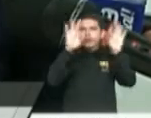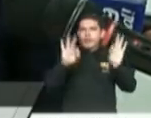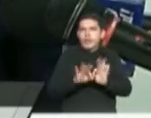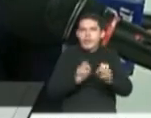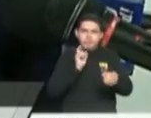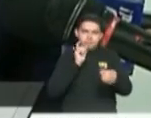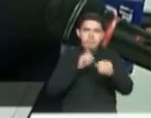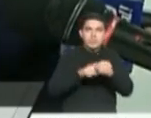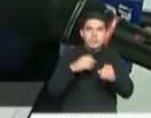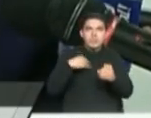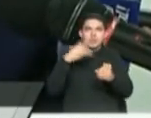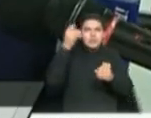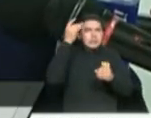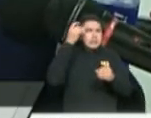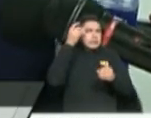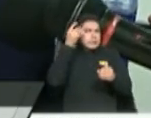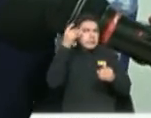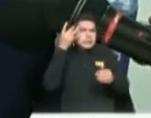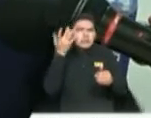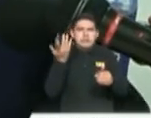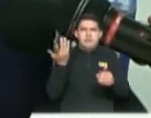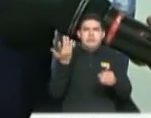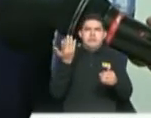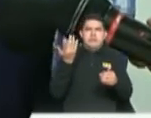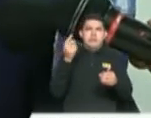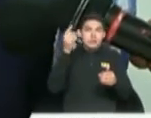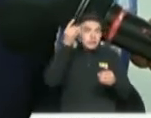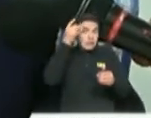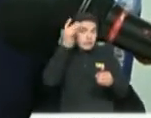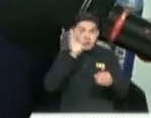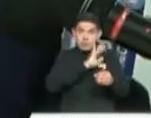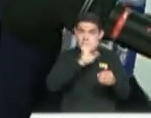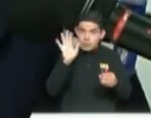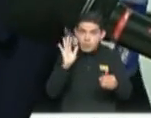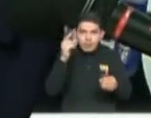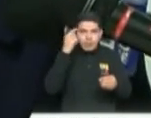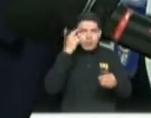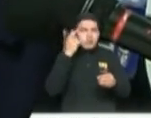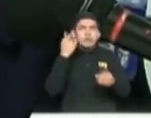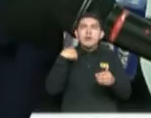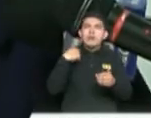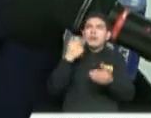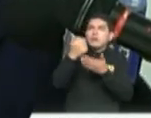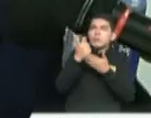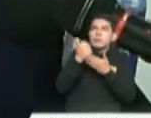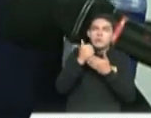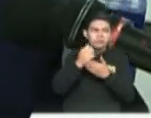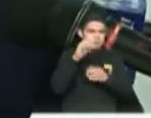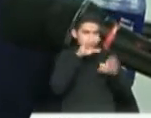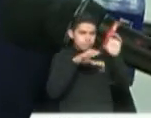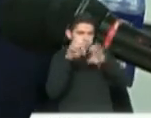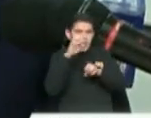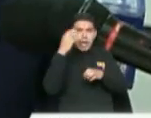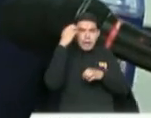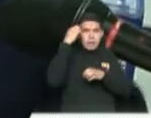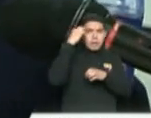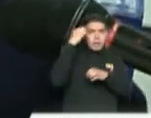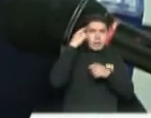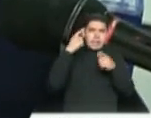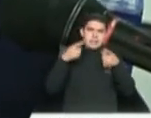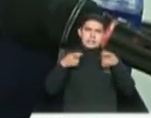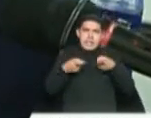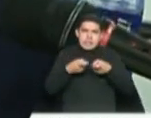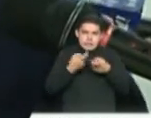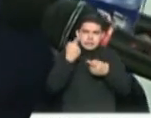pronto me duele la cabeza no solamente me cura en la cabeza porque de pronto fue el motivo la causa un tumor y tienen que darme